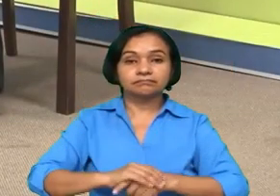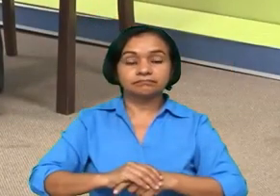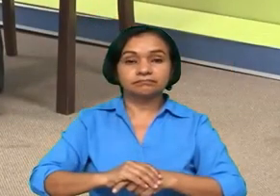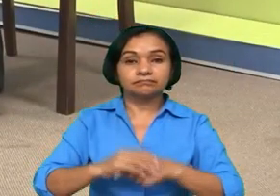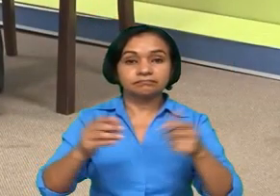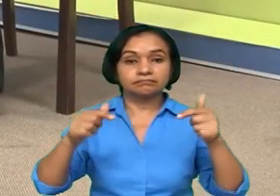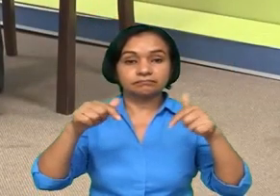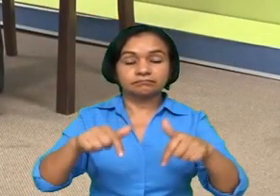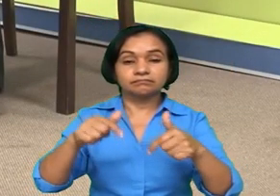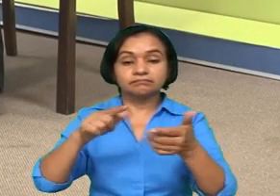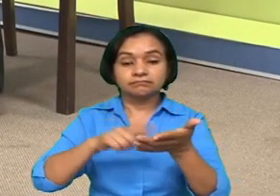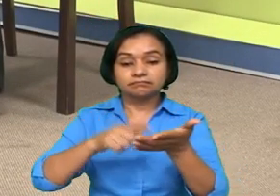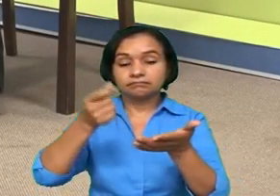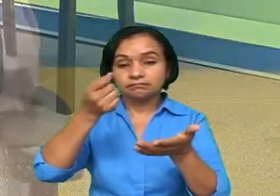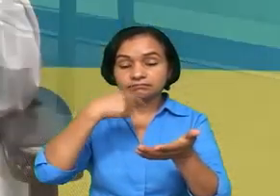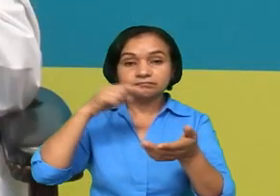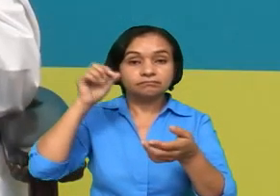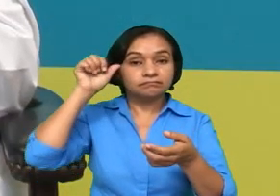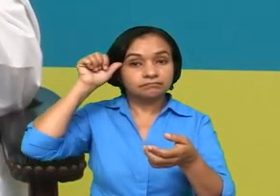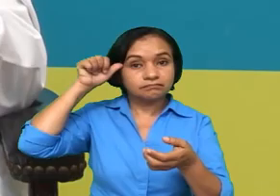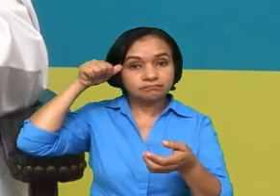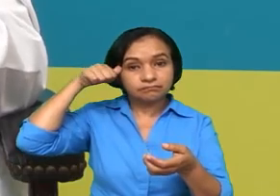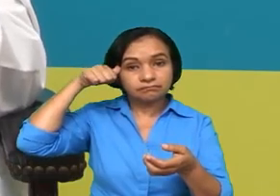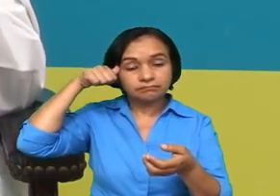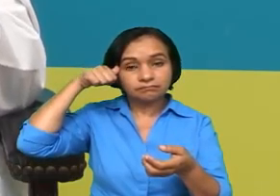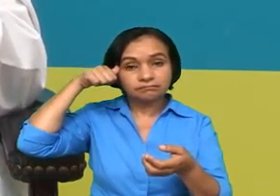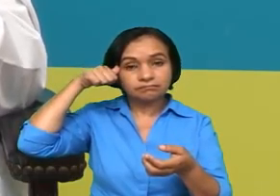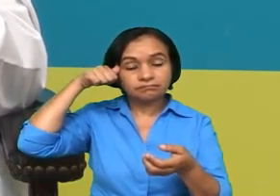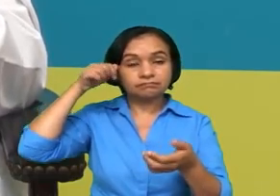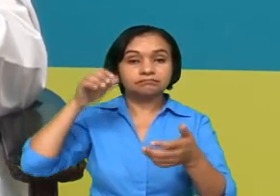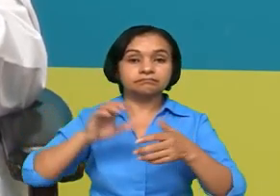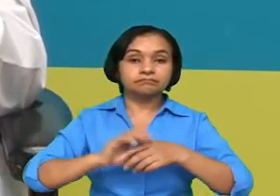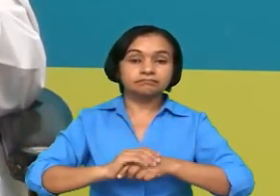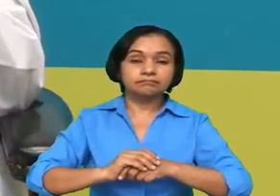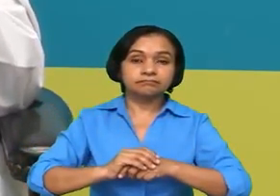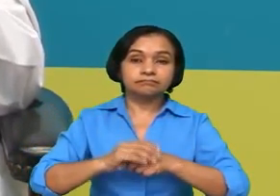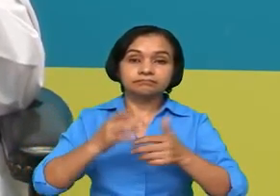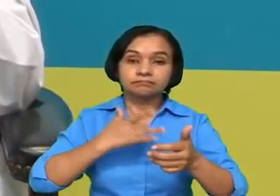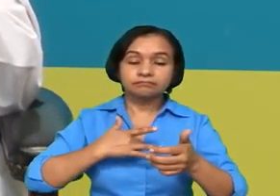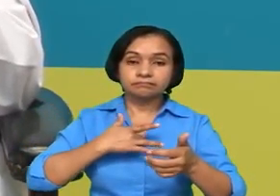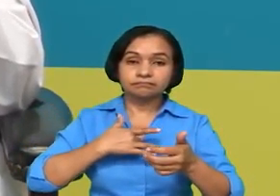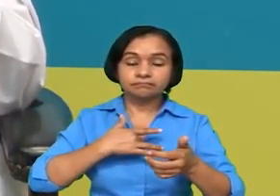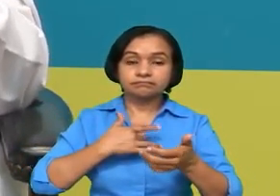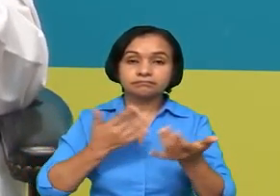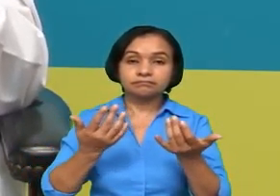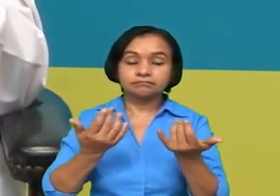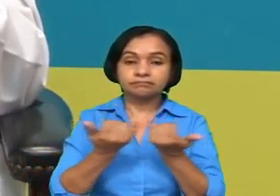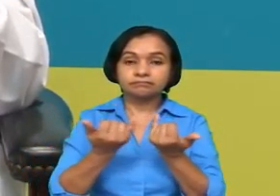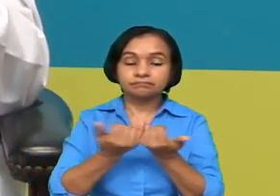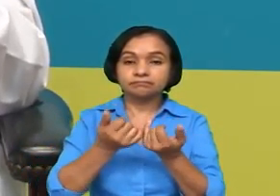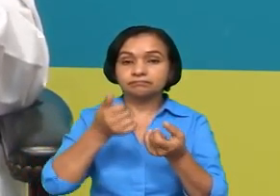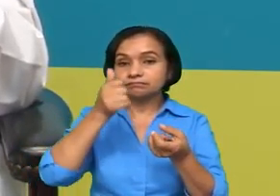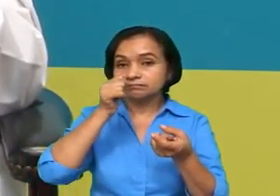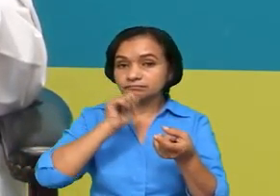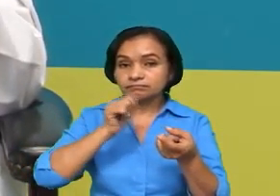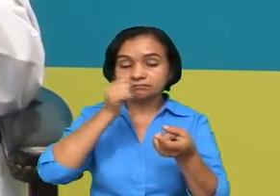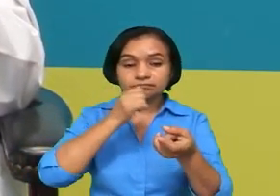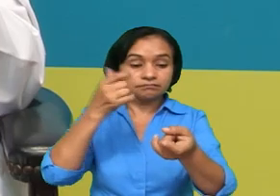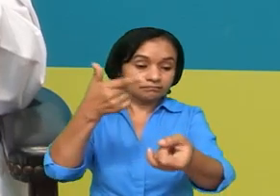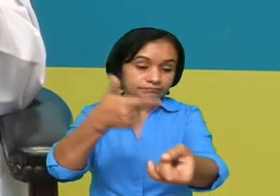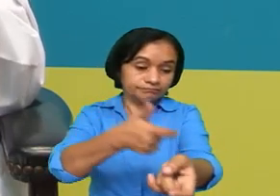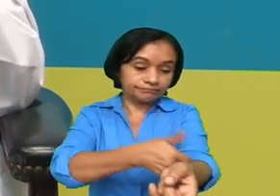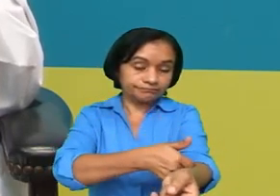la infección de vía urinaria, por la sintomatología, requiere hidratación por vía venosa, o